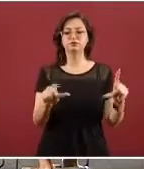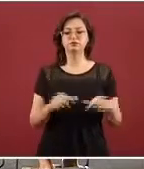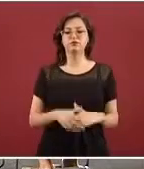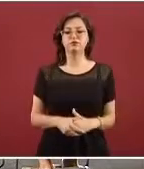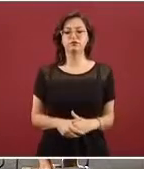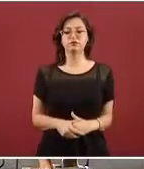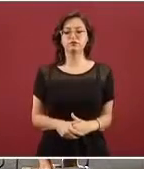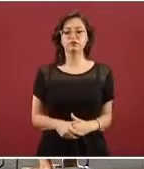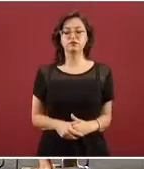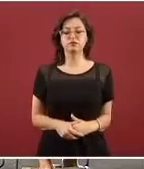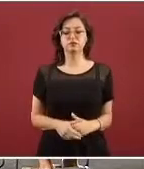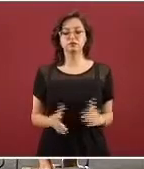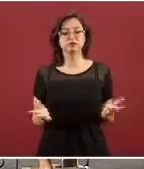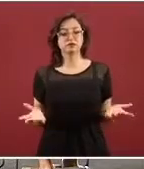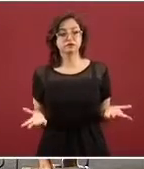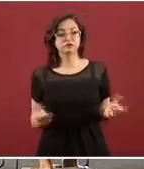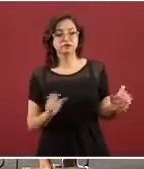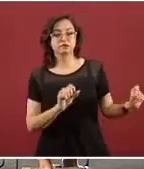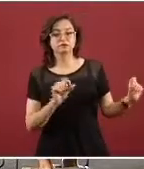si es que llega.